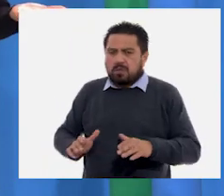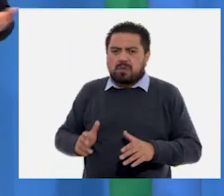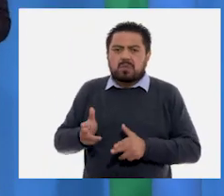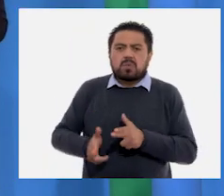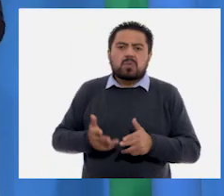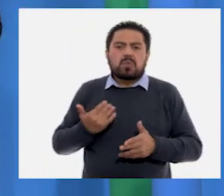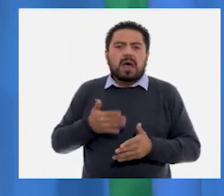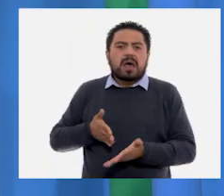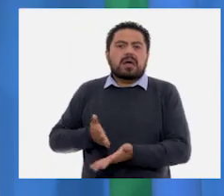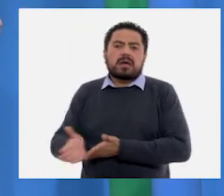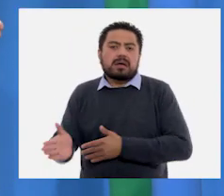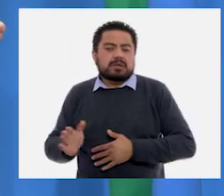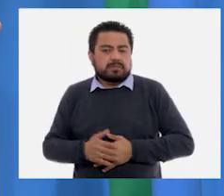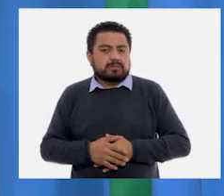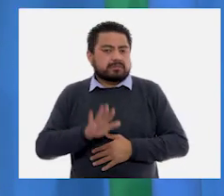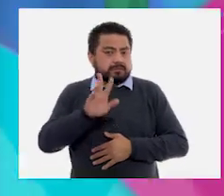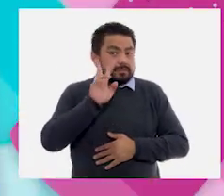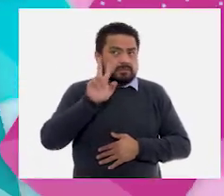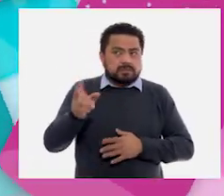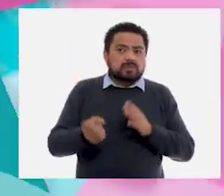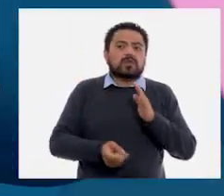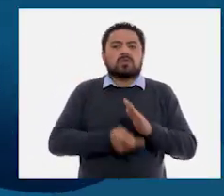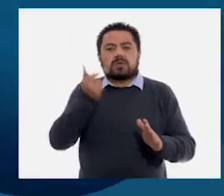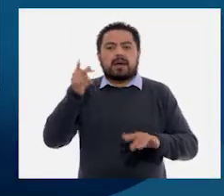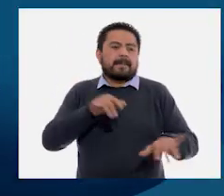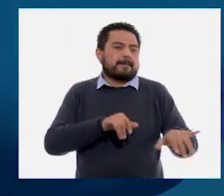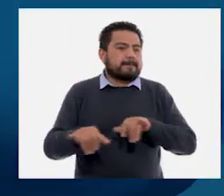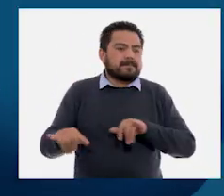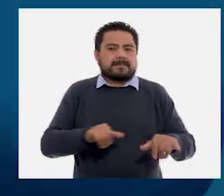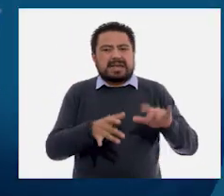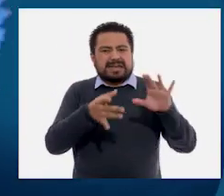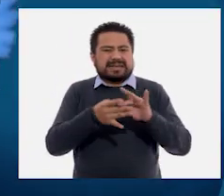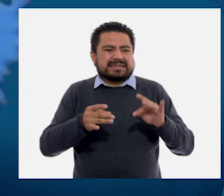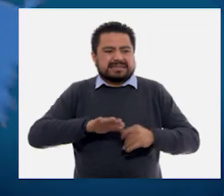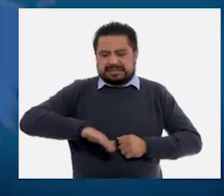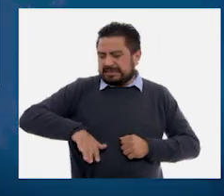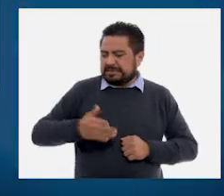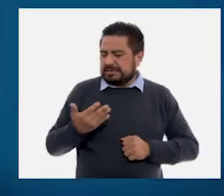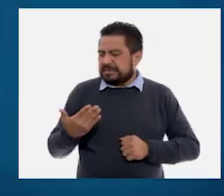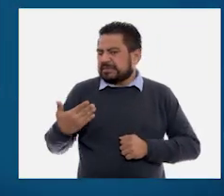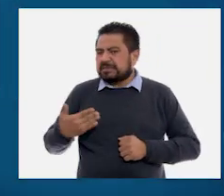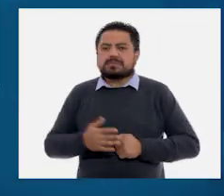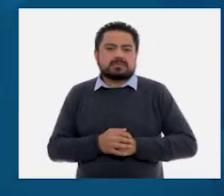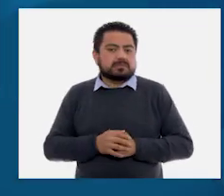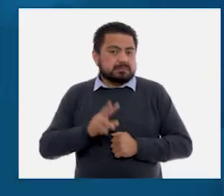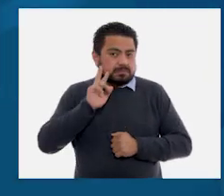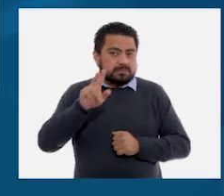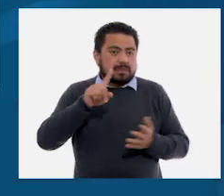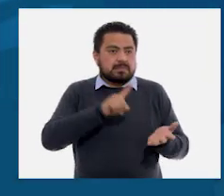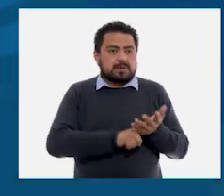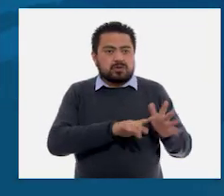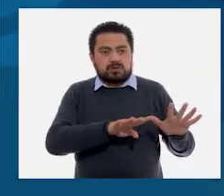tren. Miren, vamos a ver de nuevo uno de los mapas que describimos hace un momento. Veamos el de